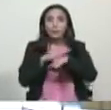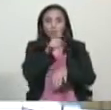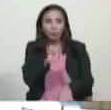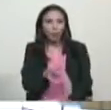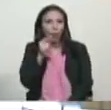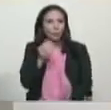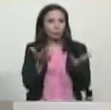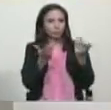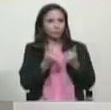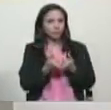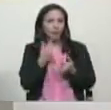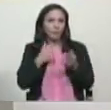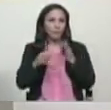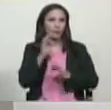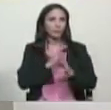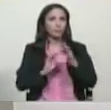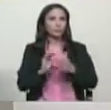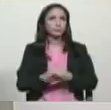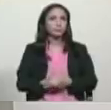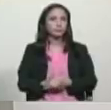Soteldo?